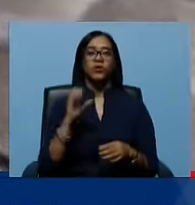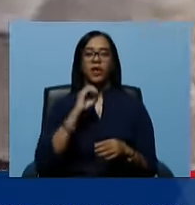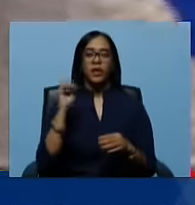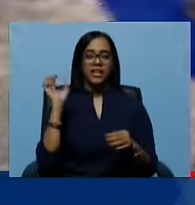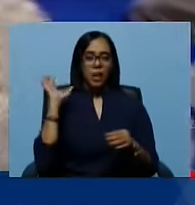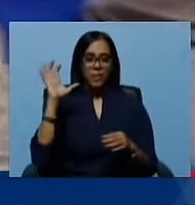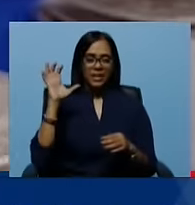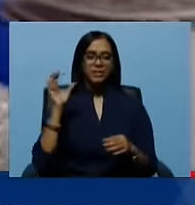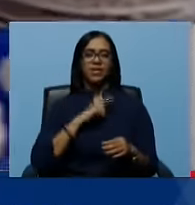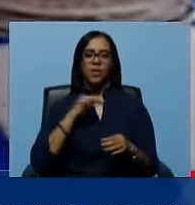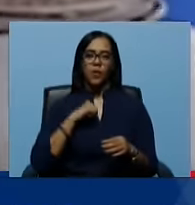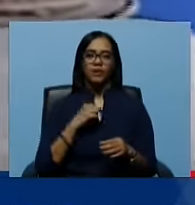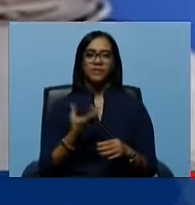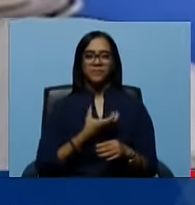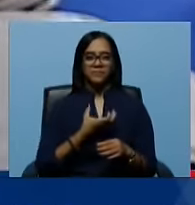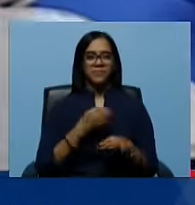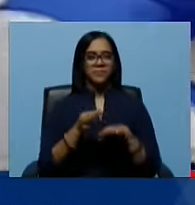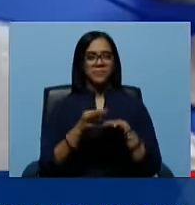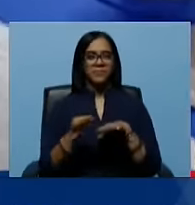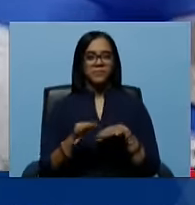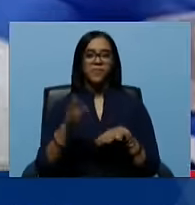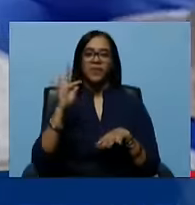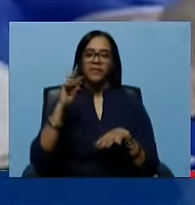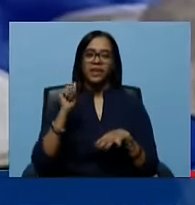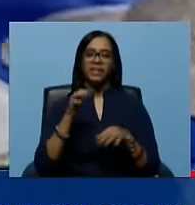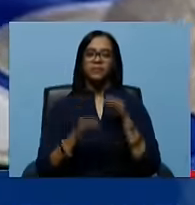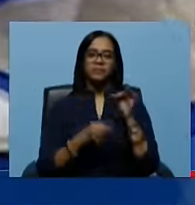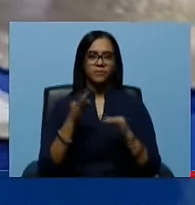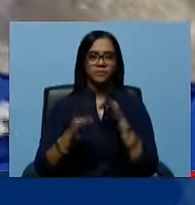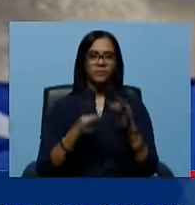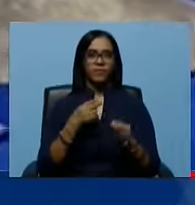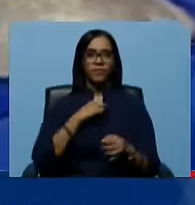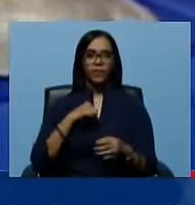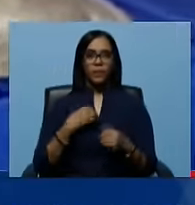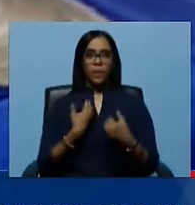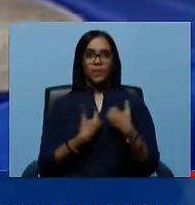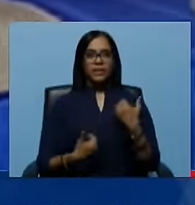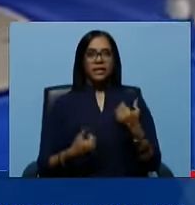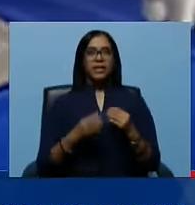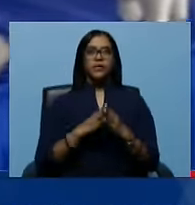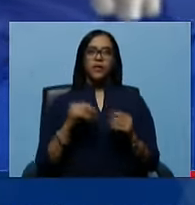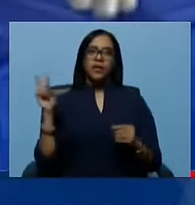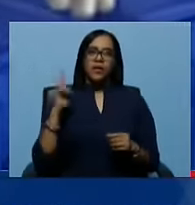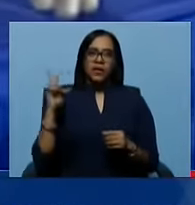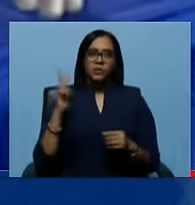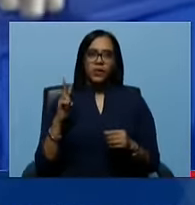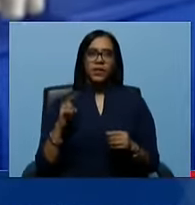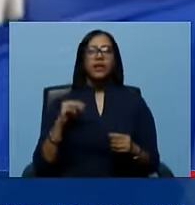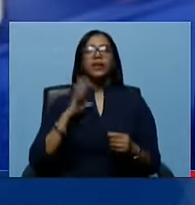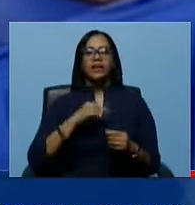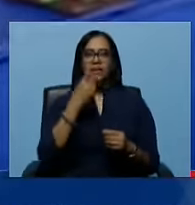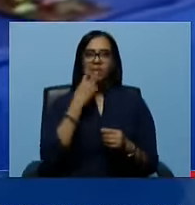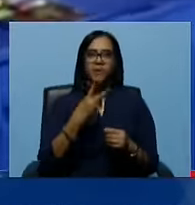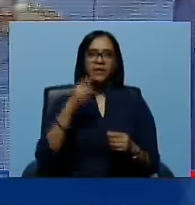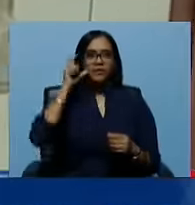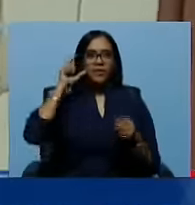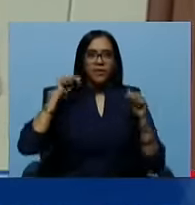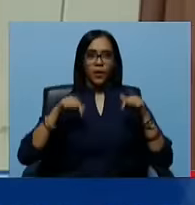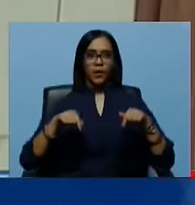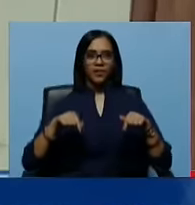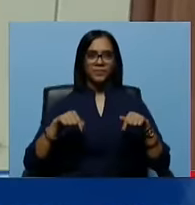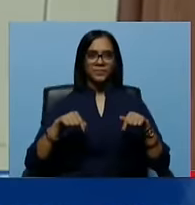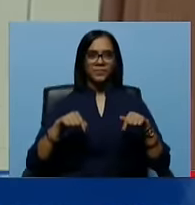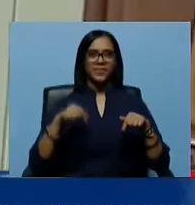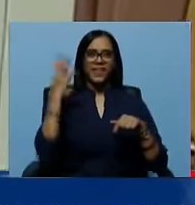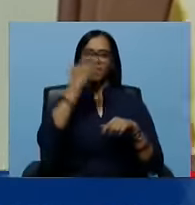país, bueno, y nuestra alcaldesa del municipio. Fanny, explícale a nuestro presidente y a toda Venezuela lo que estamos viendo el día de hoy en